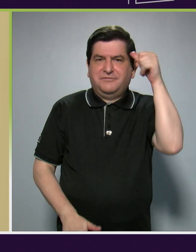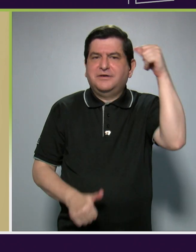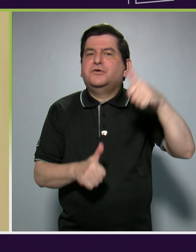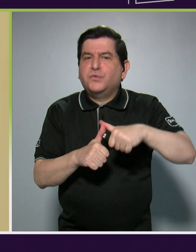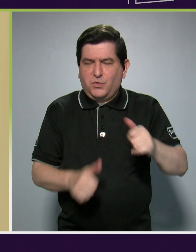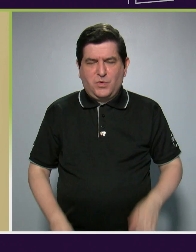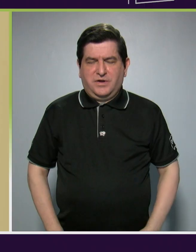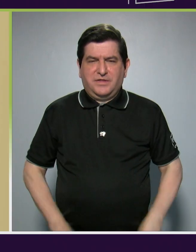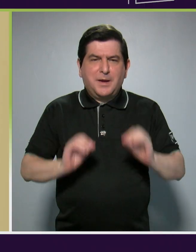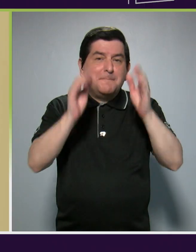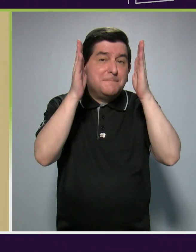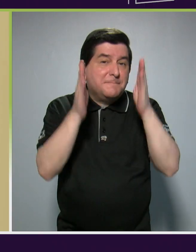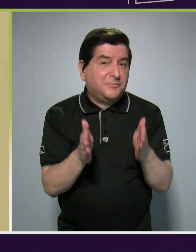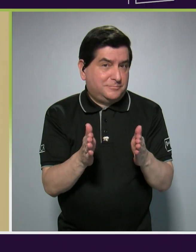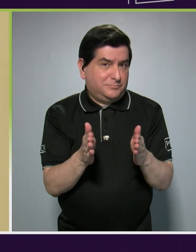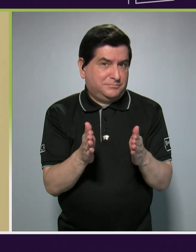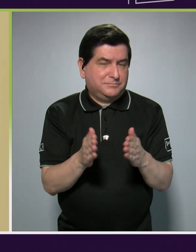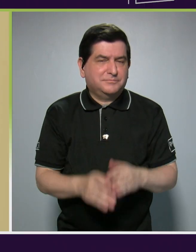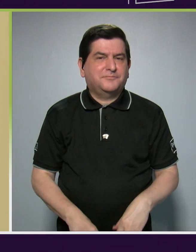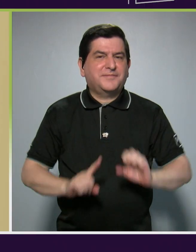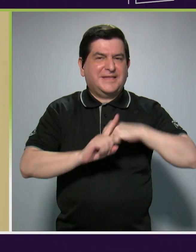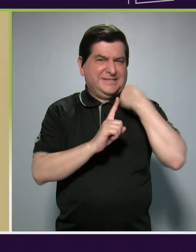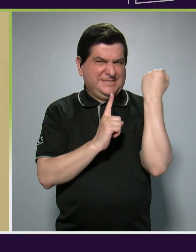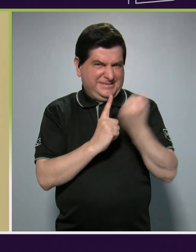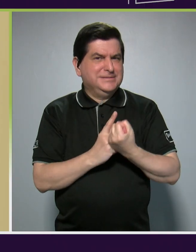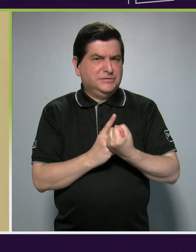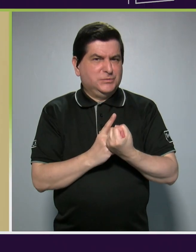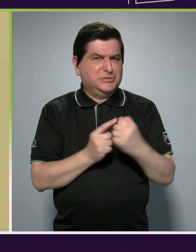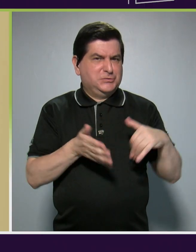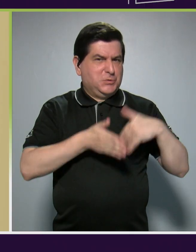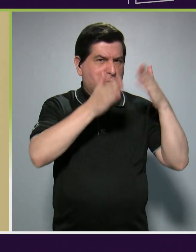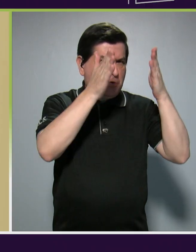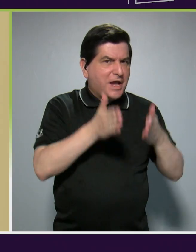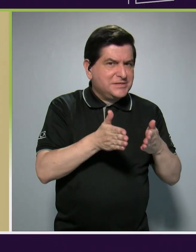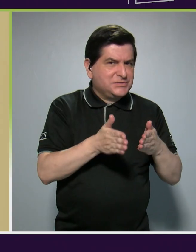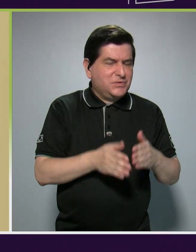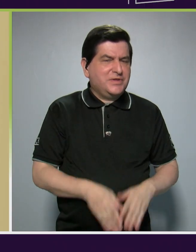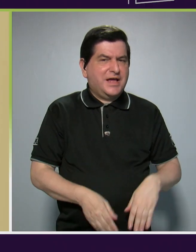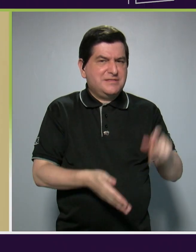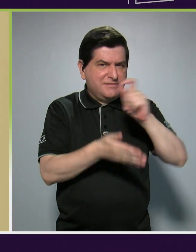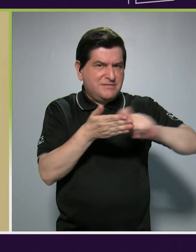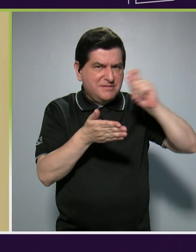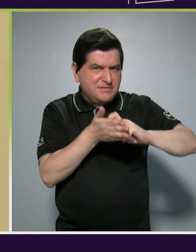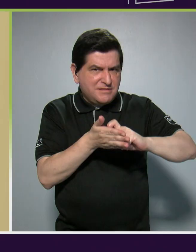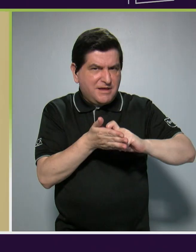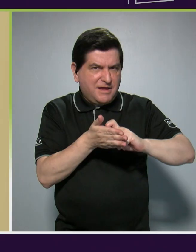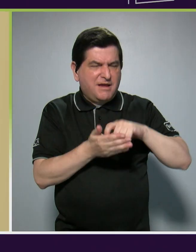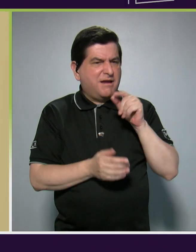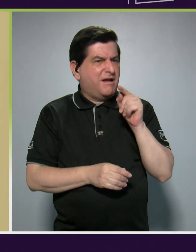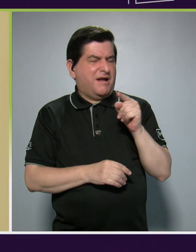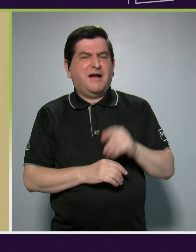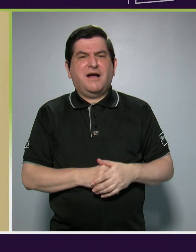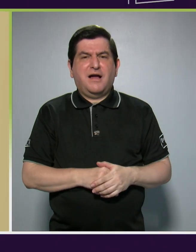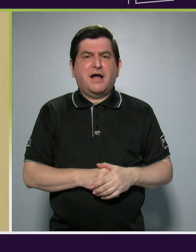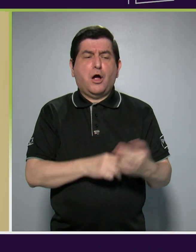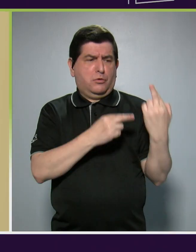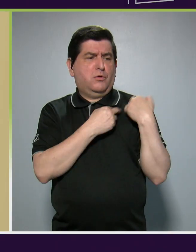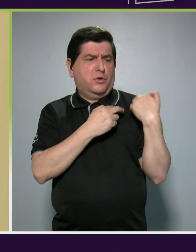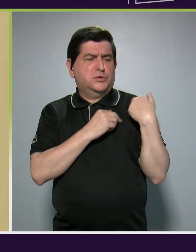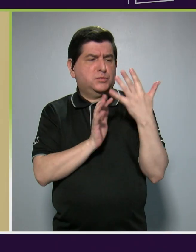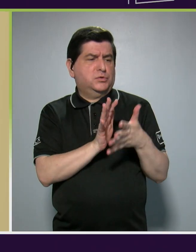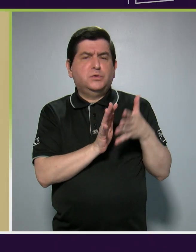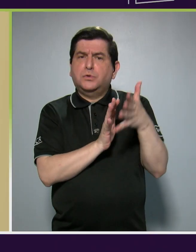el maestro, en este caso, cuando el estudiante está en la escuela, ellos tienen el deber de